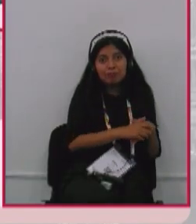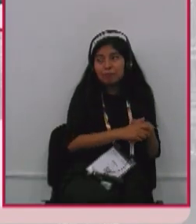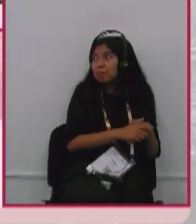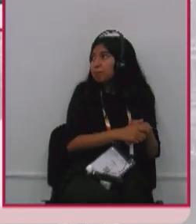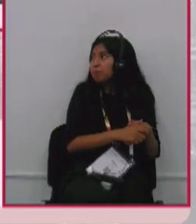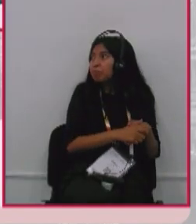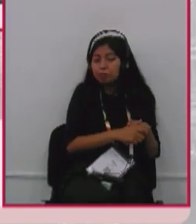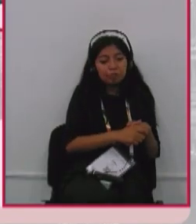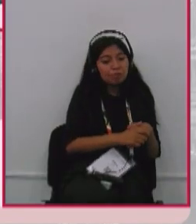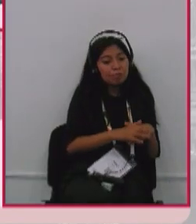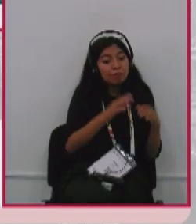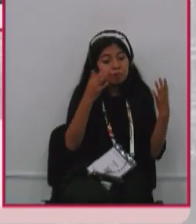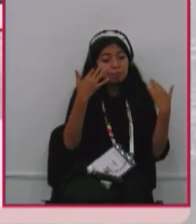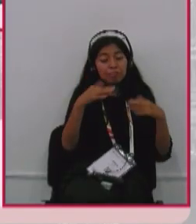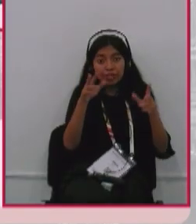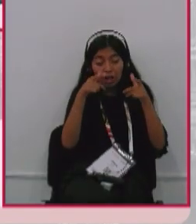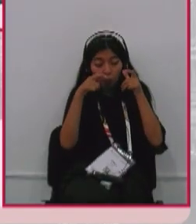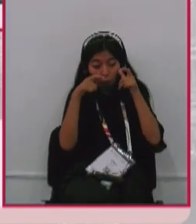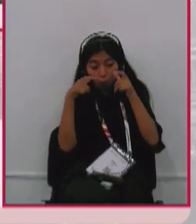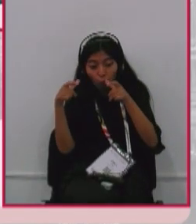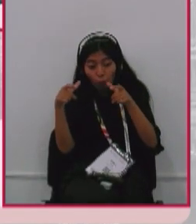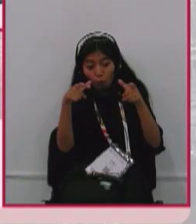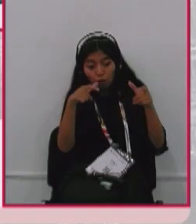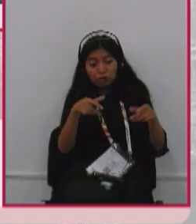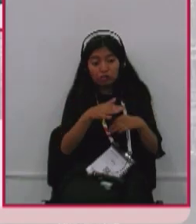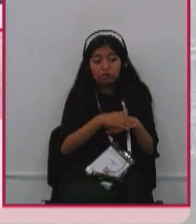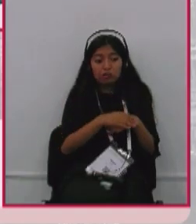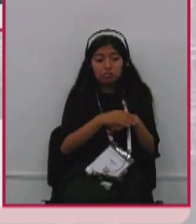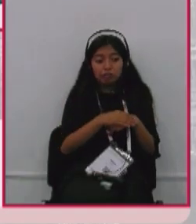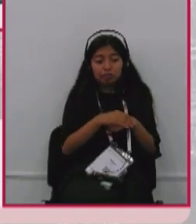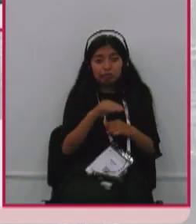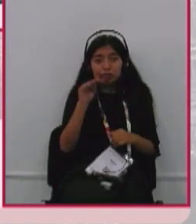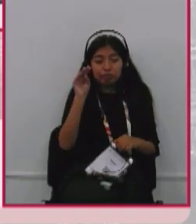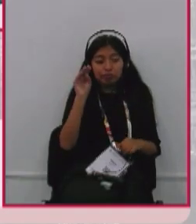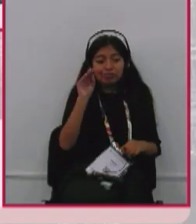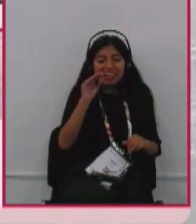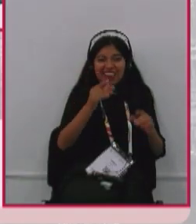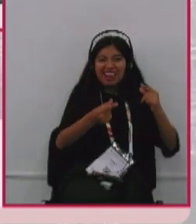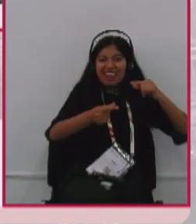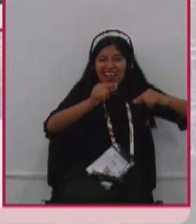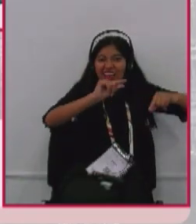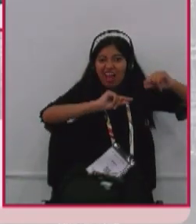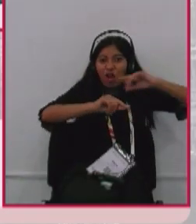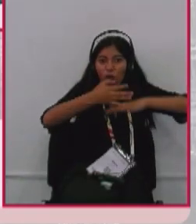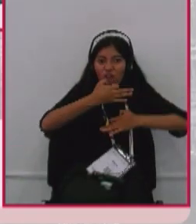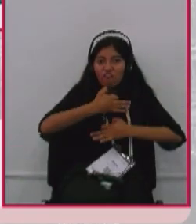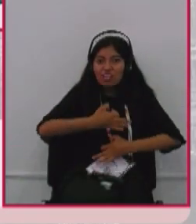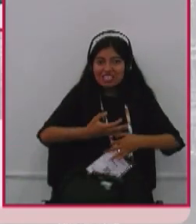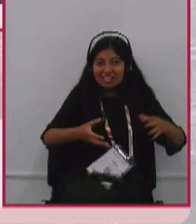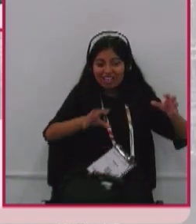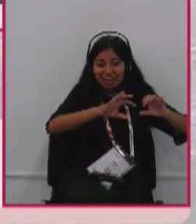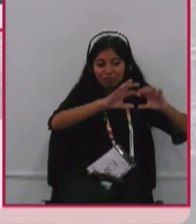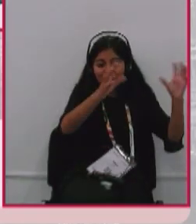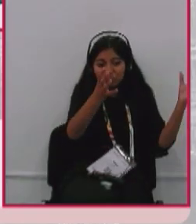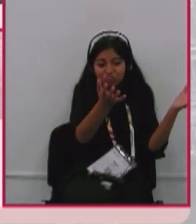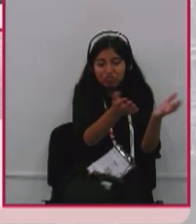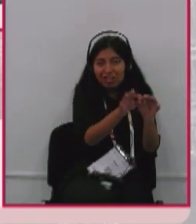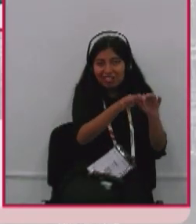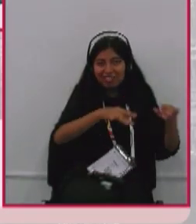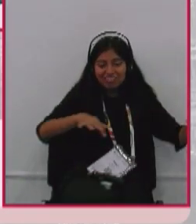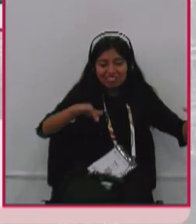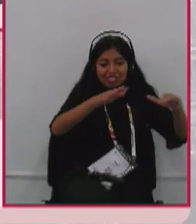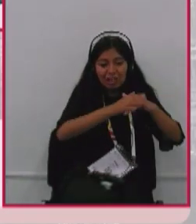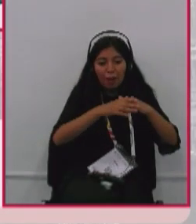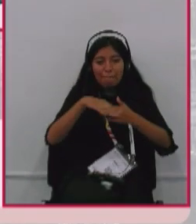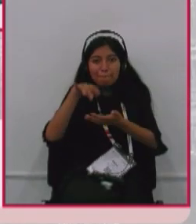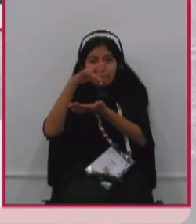Esta es una parte que se menciona de la parte geofísica, teníamos mapas, como tipo mapas de